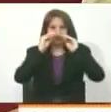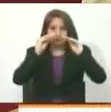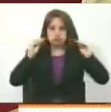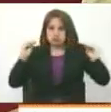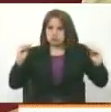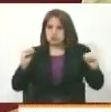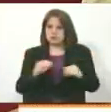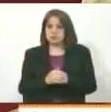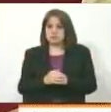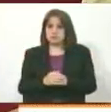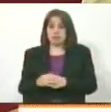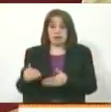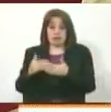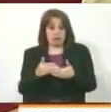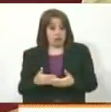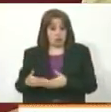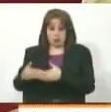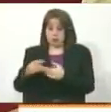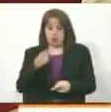Estados Unidos le dio la orden.